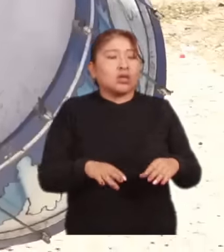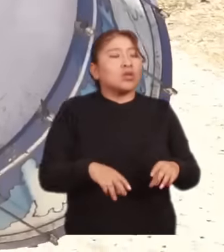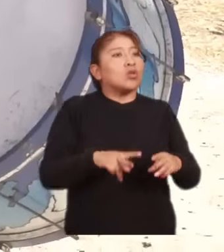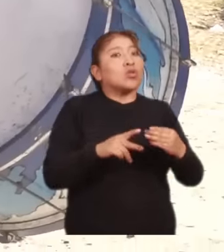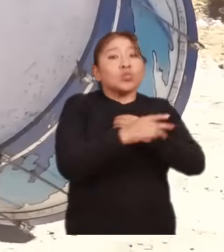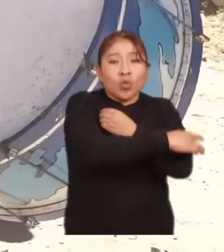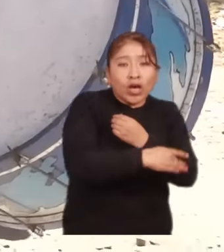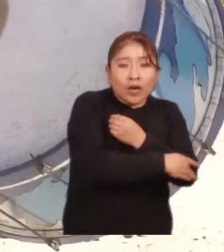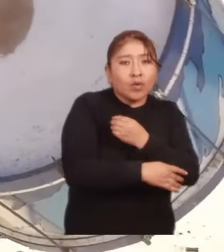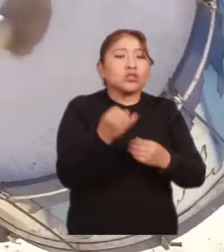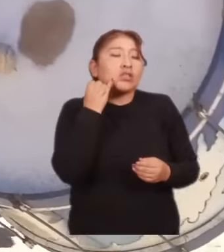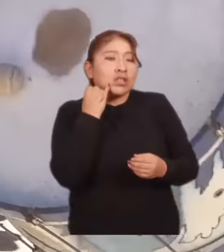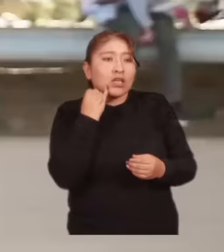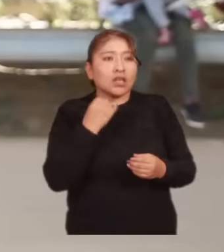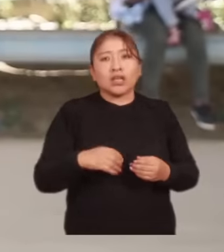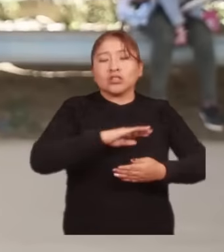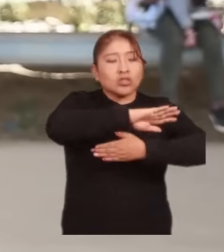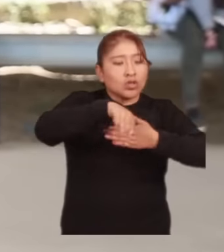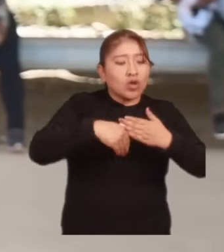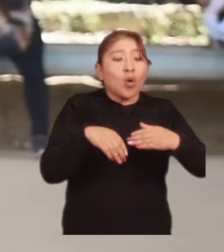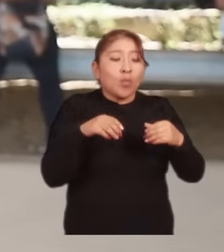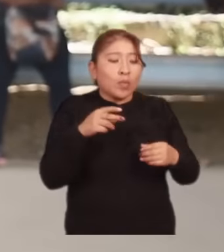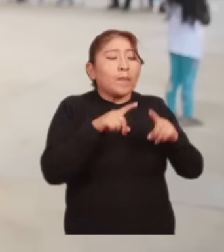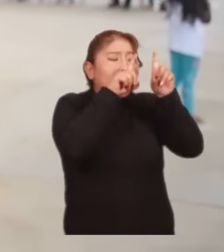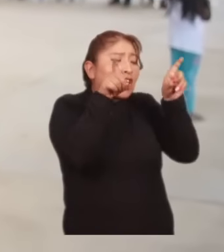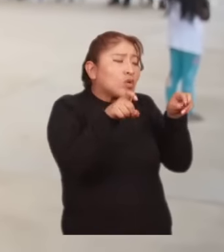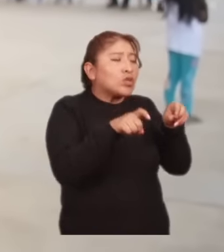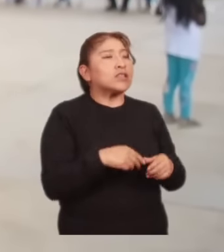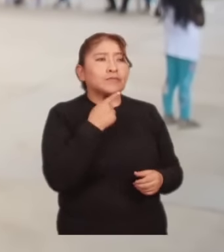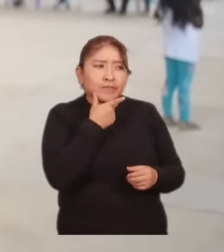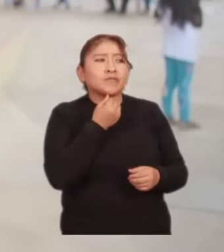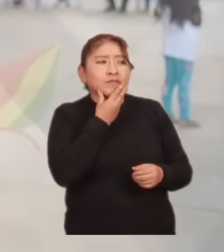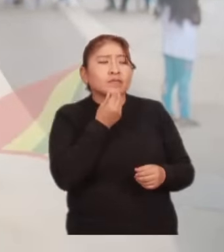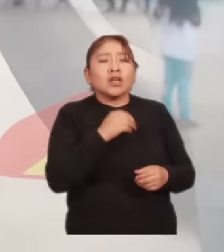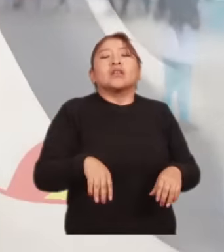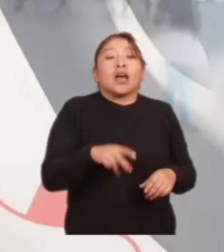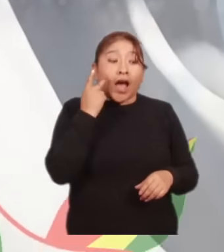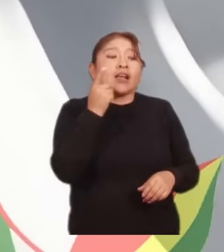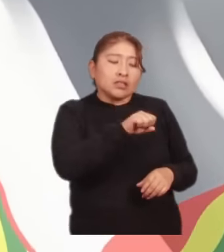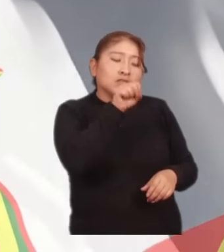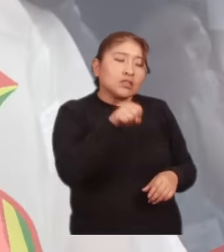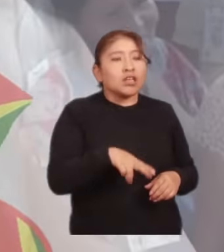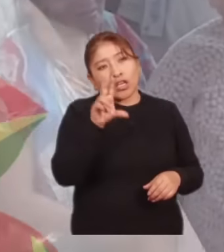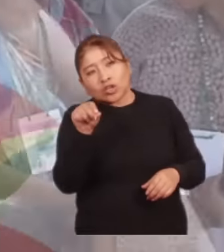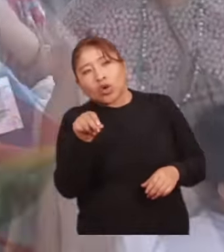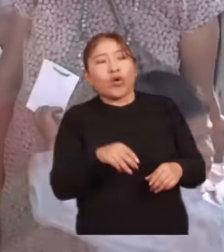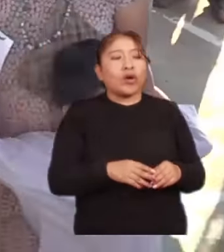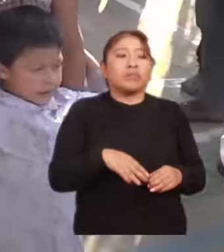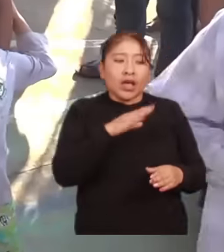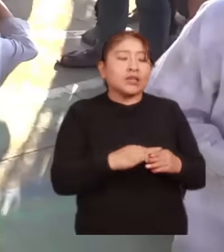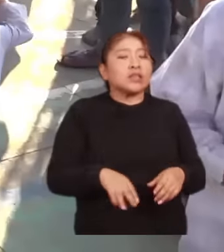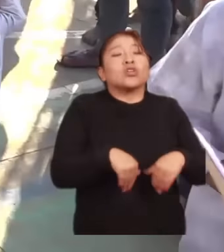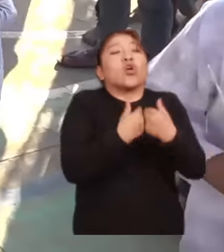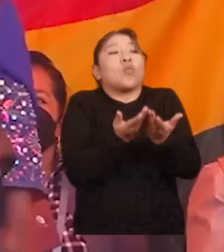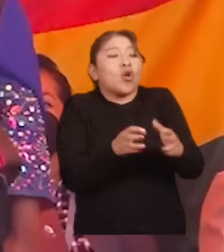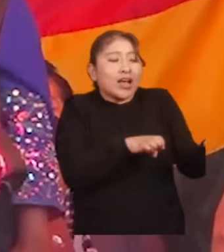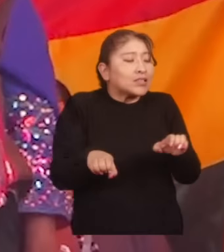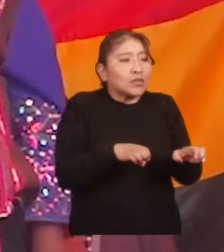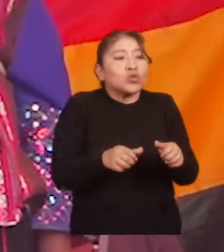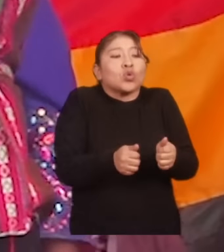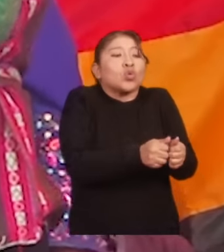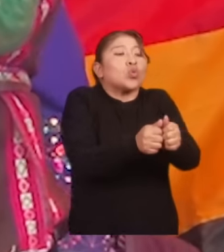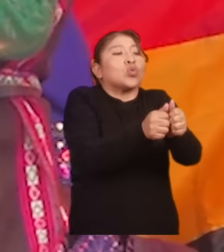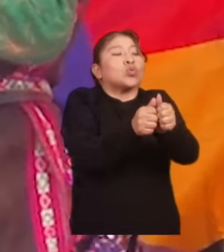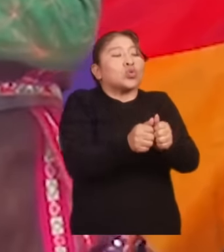comunitaria, cada nación y pueblo indígena originario campesino y el pueblo afroboliviano delibera y toma decisiones de manera colectiva, en